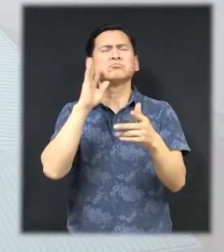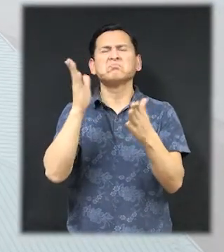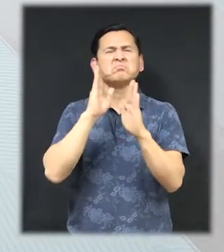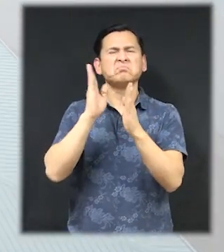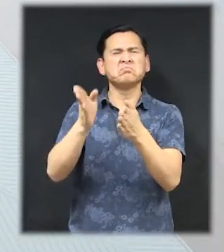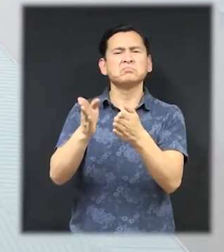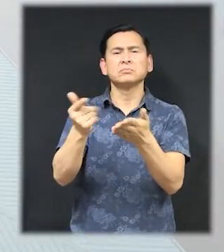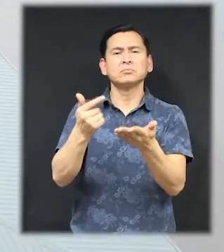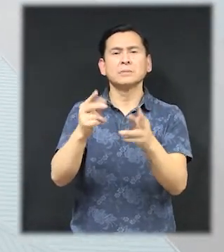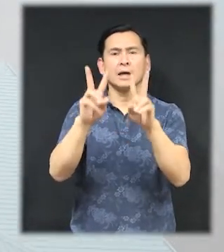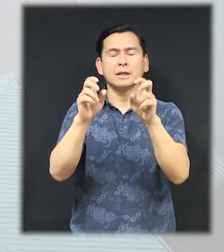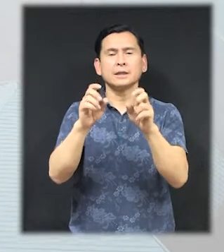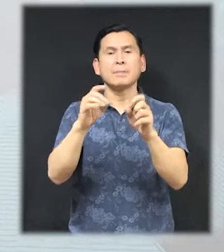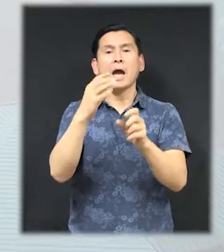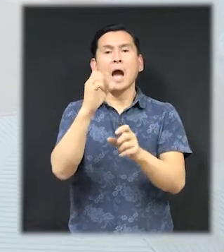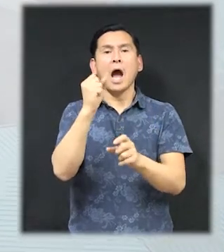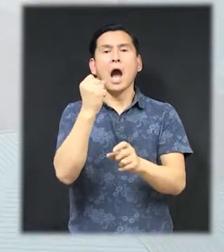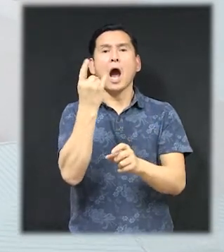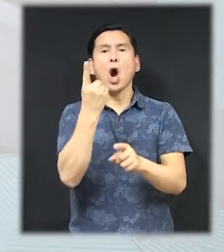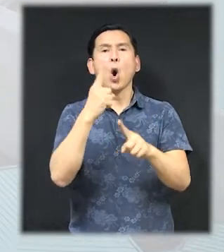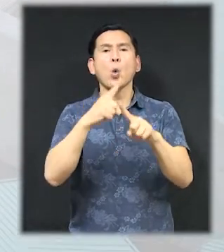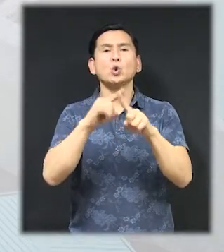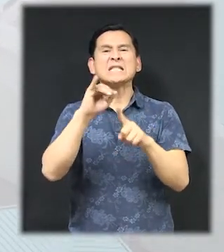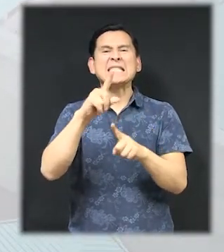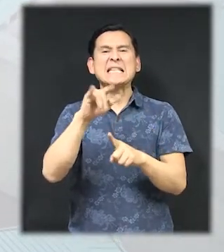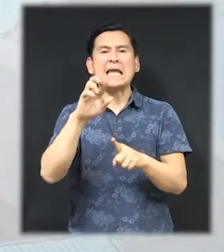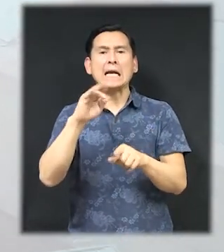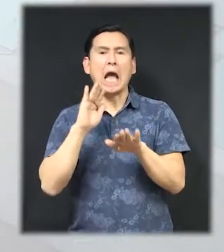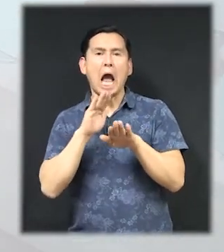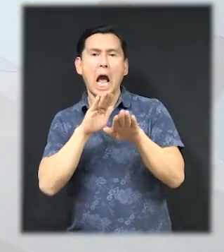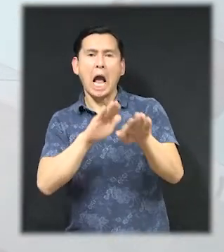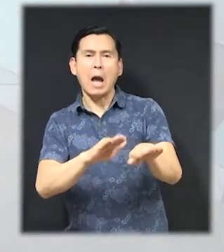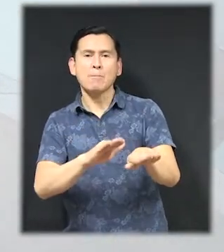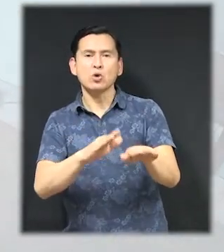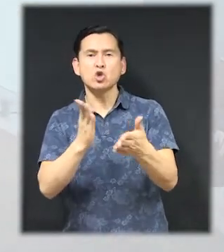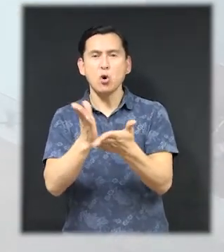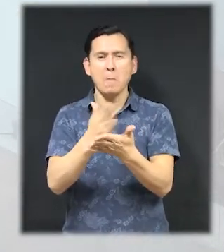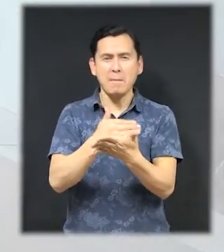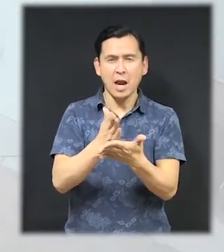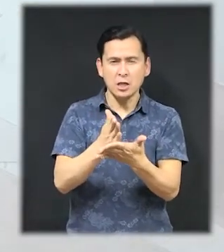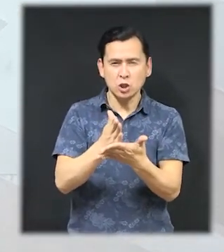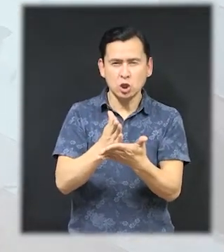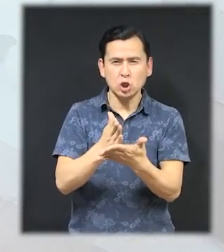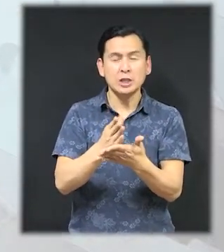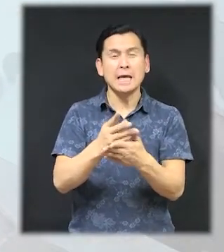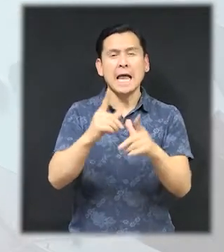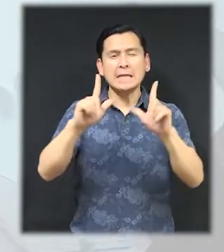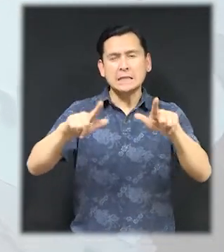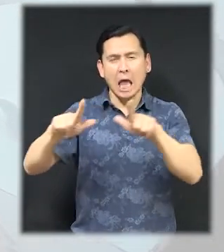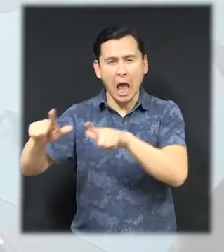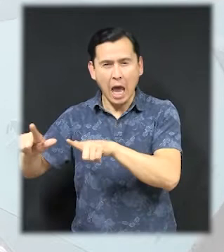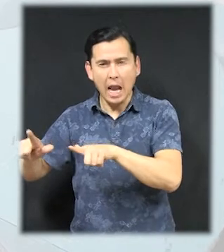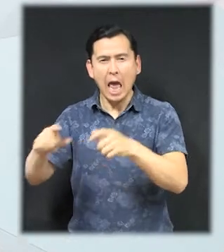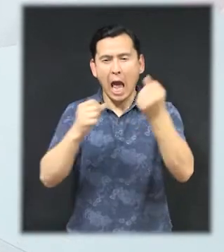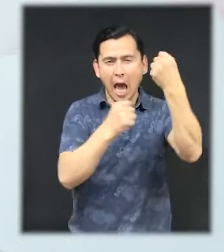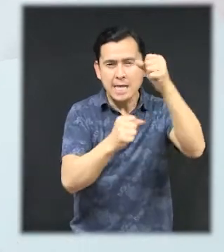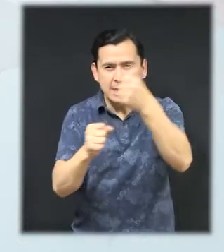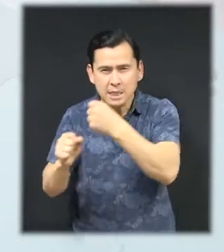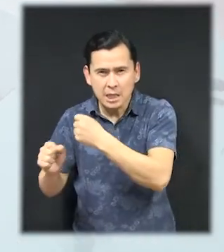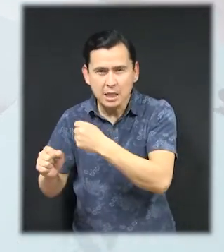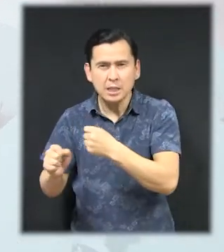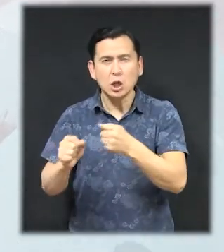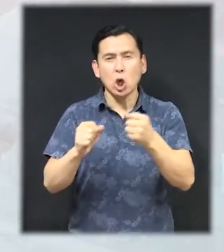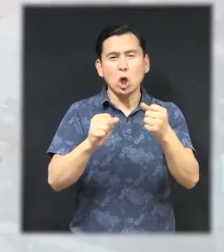los administrativos, kinesiólogos, inclusive alumnas de enfermería que fueron autorizadas por el Ministerio de Salud para ser contratadas como